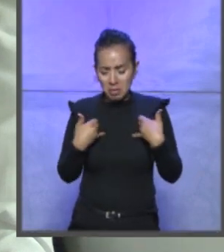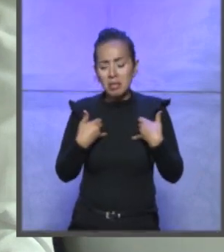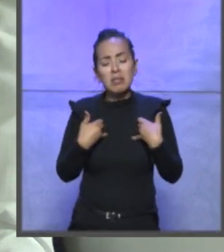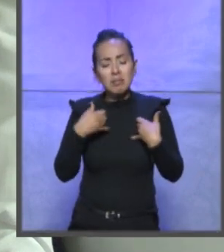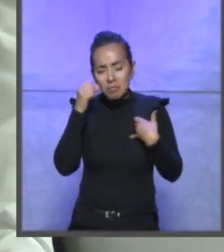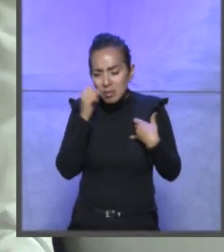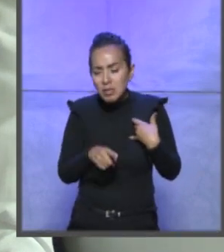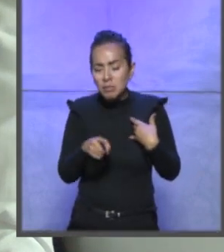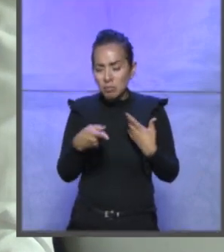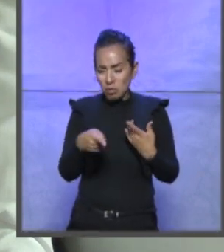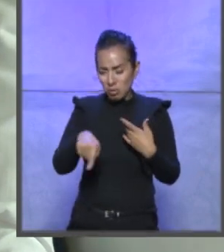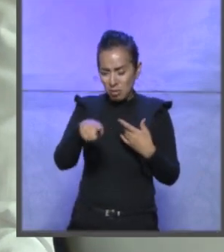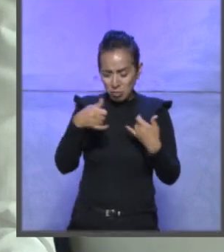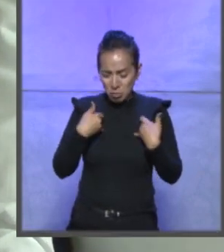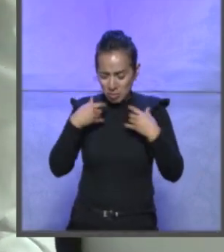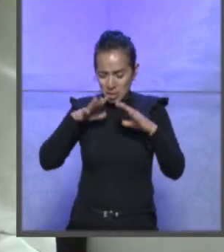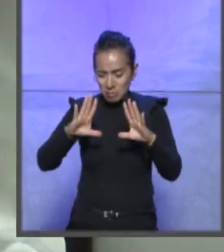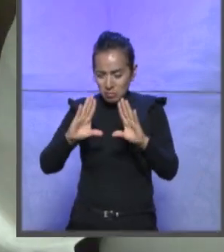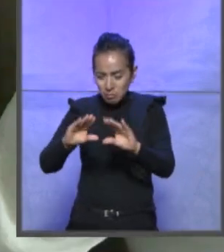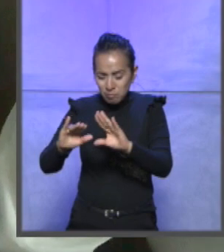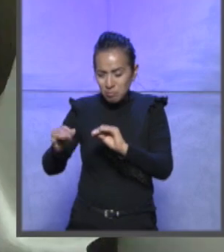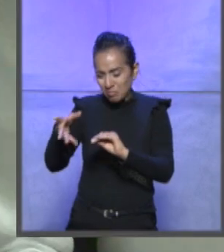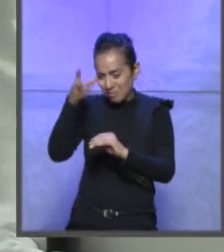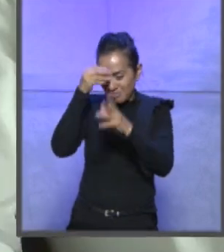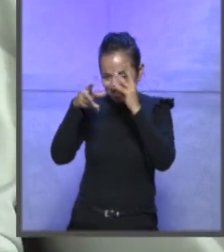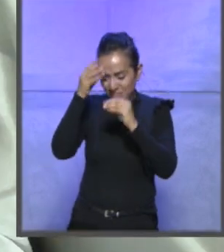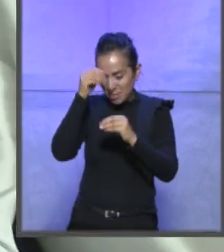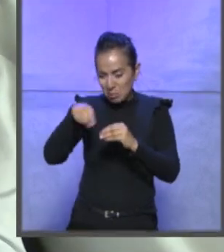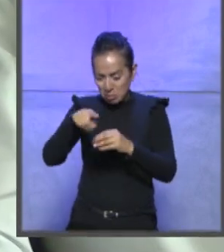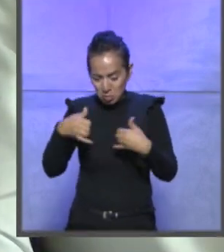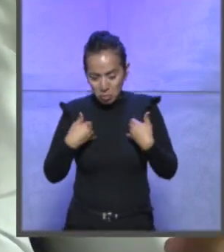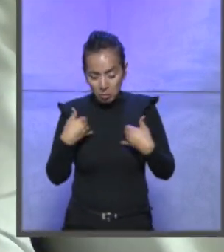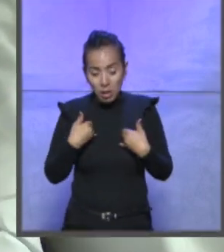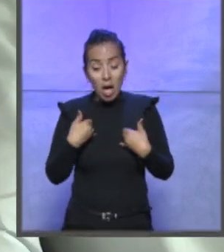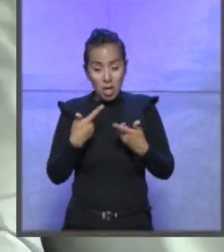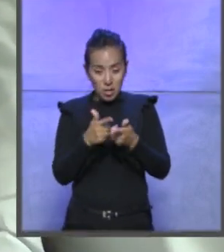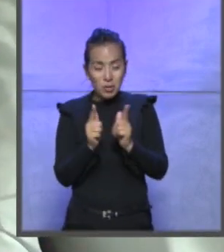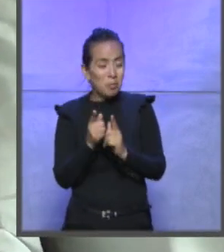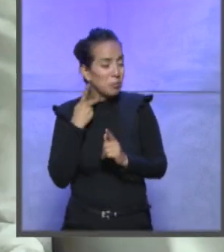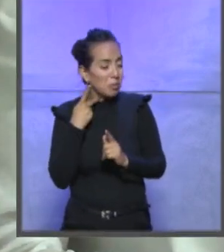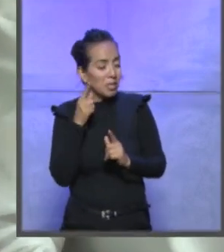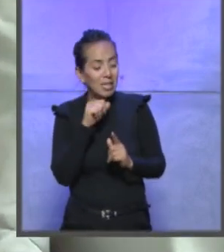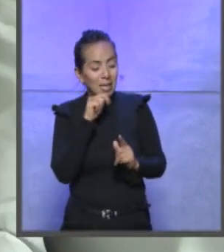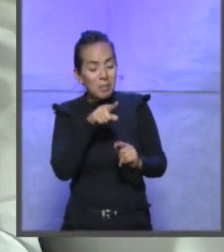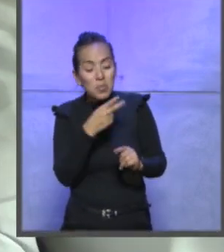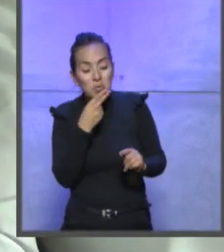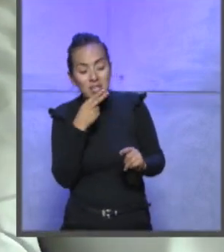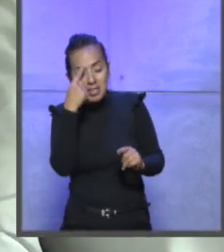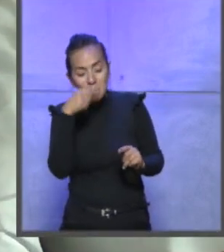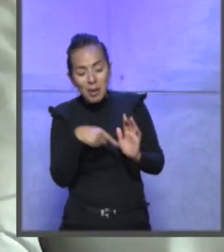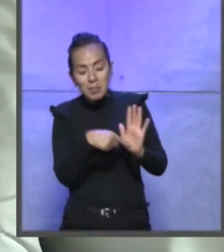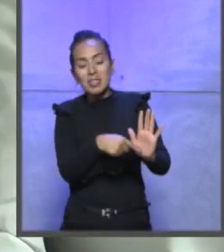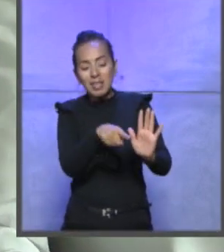capacitar a los jóvenes y que los partidos políticos no nos vean como un simple marketing o que cuando nos quieran utilizar nos